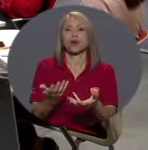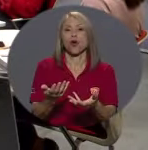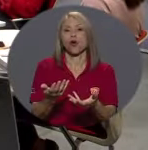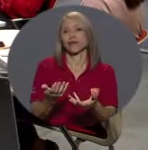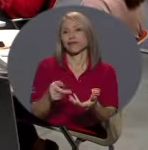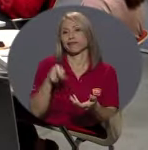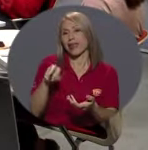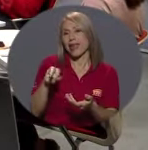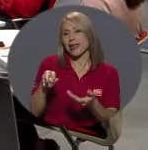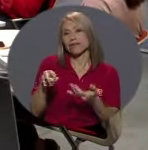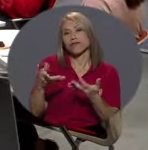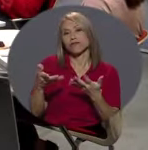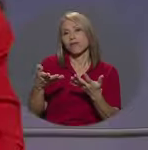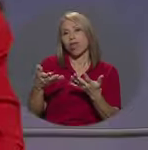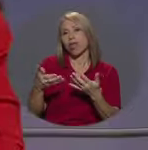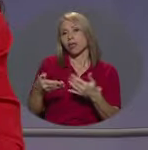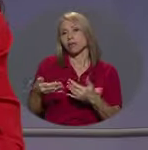como